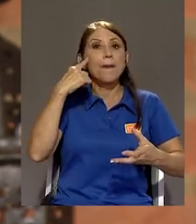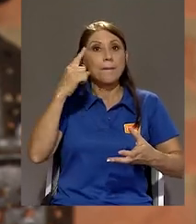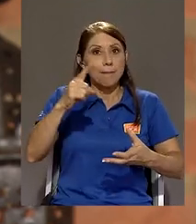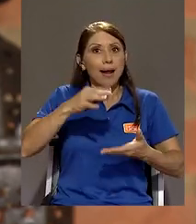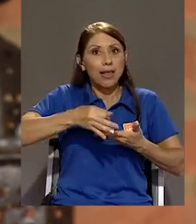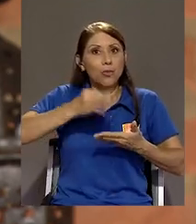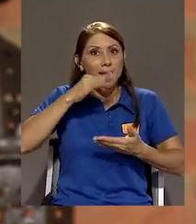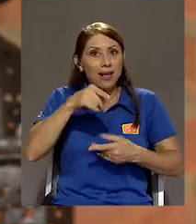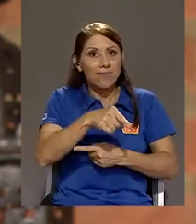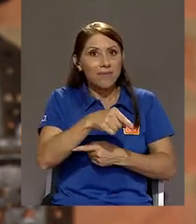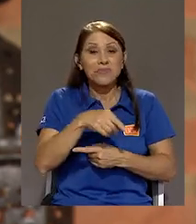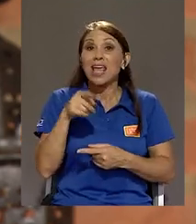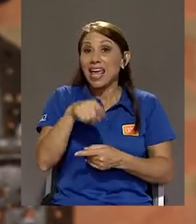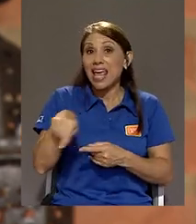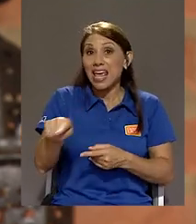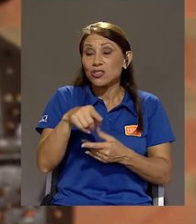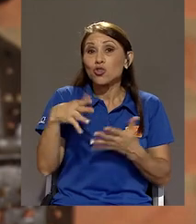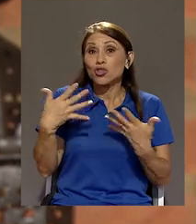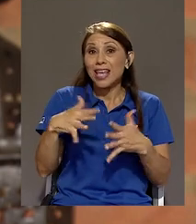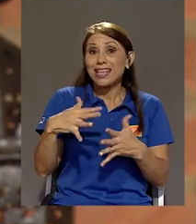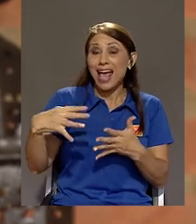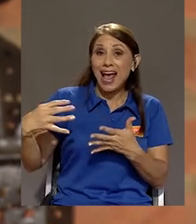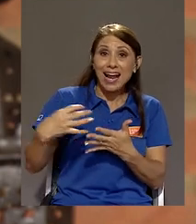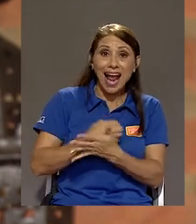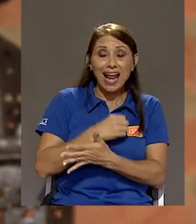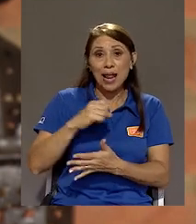que ganan los primeros premios, yo creo que ya están en el